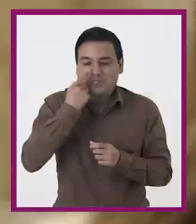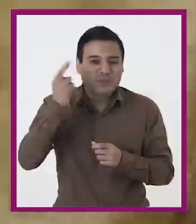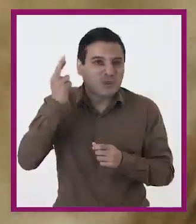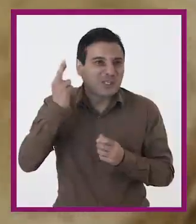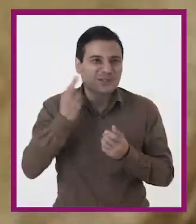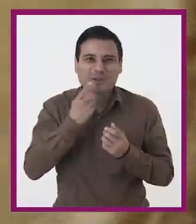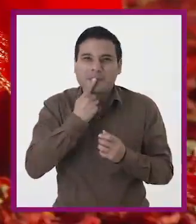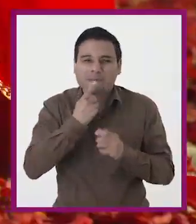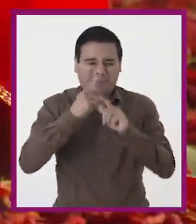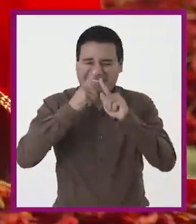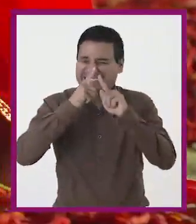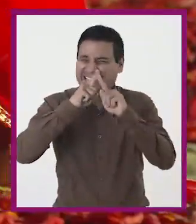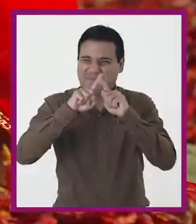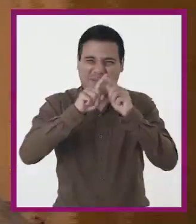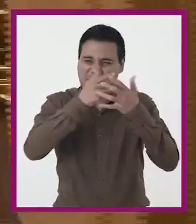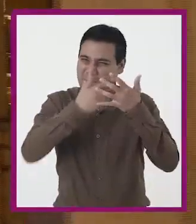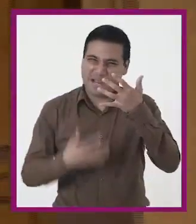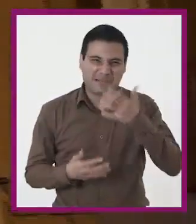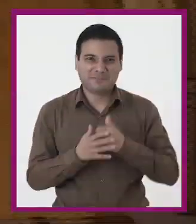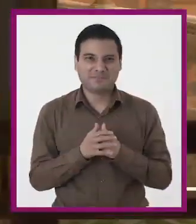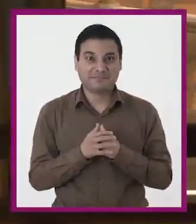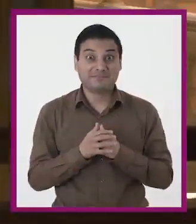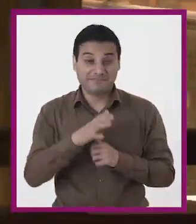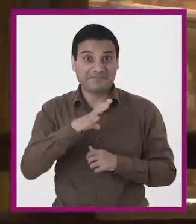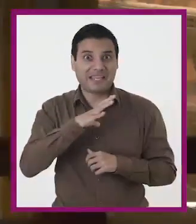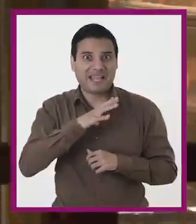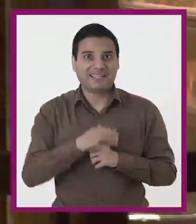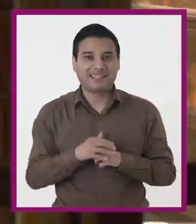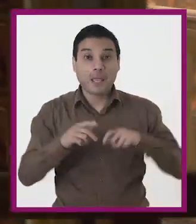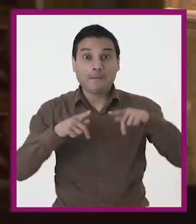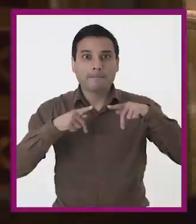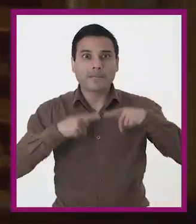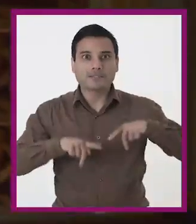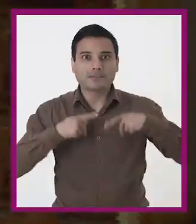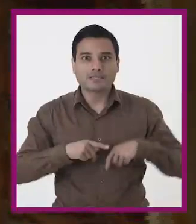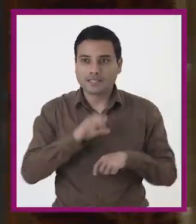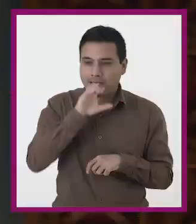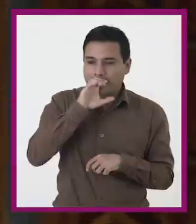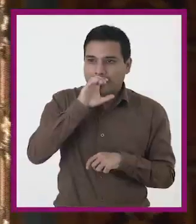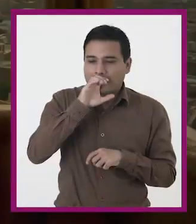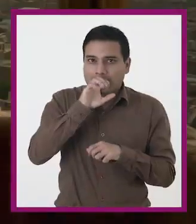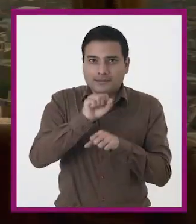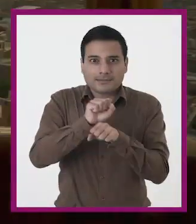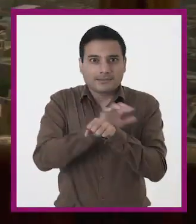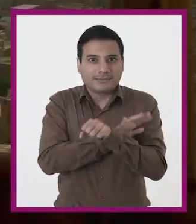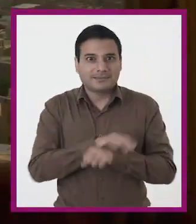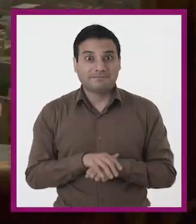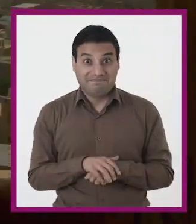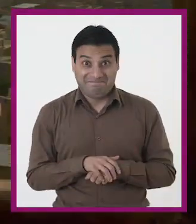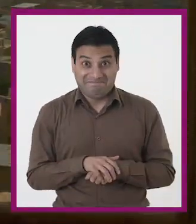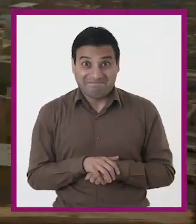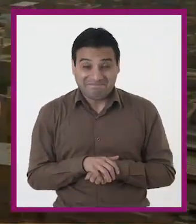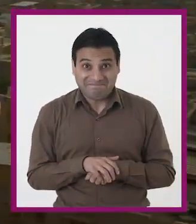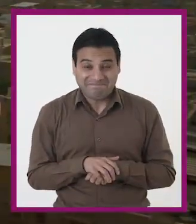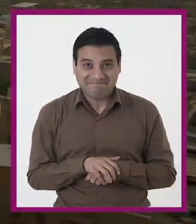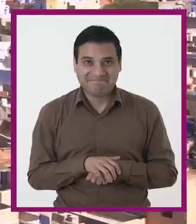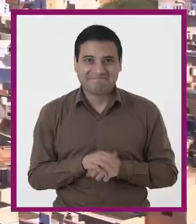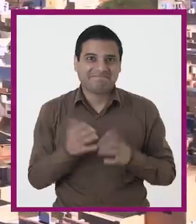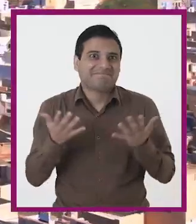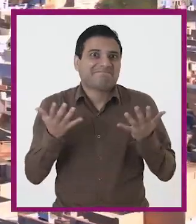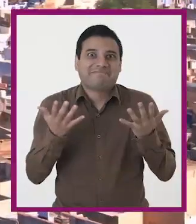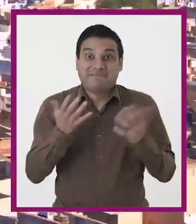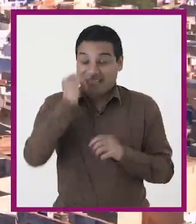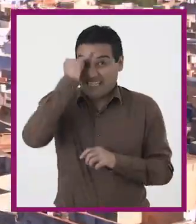aromas, sonidos y sabores. Un caleidoscopio de impresiones fascinantes, en combinaciones